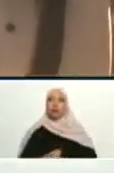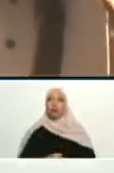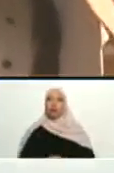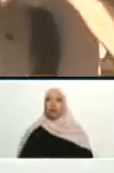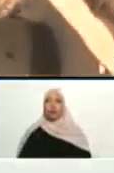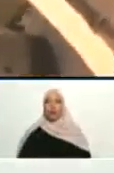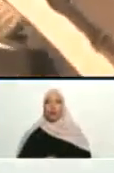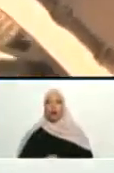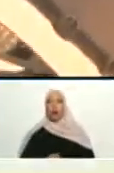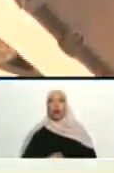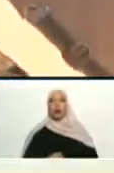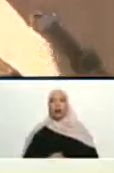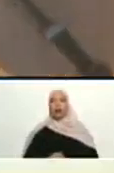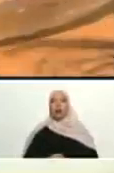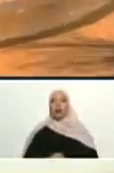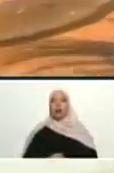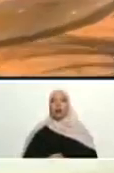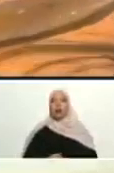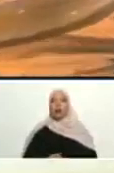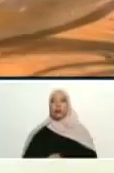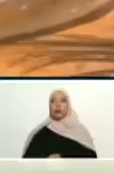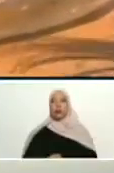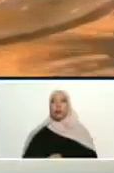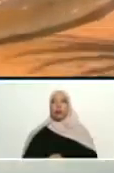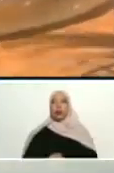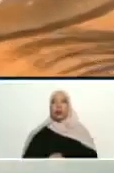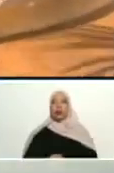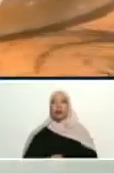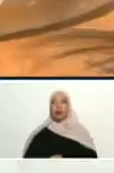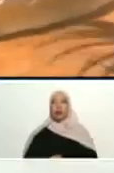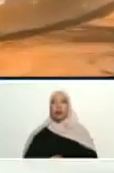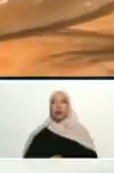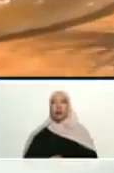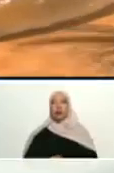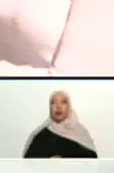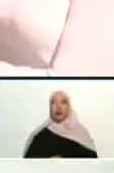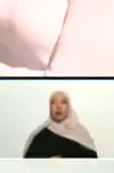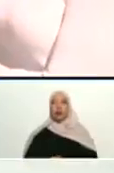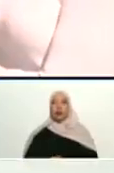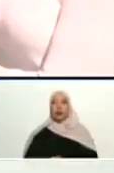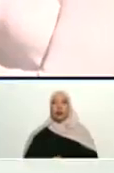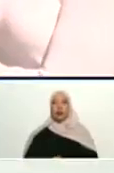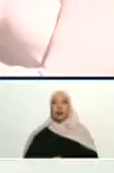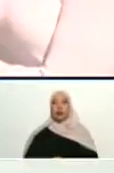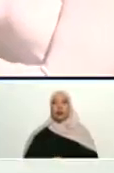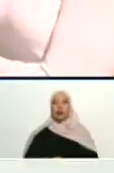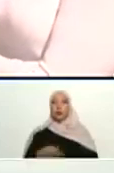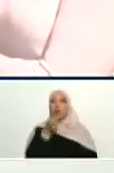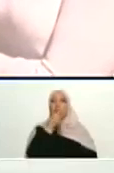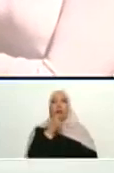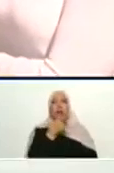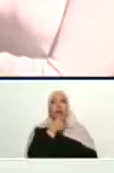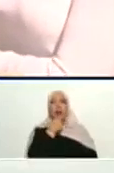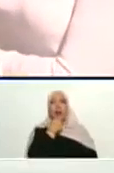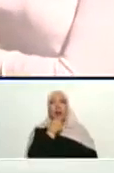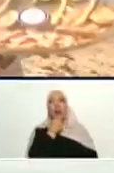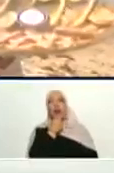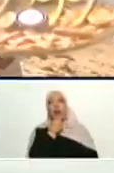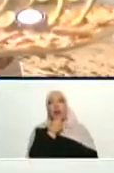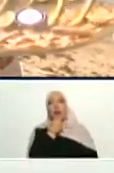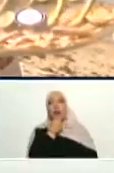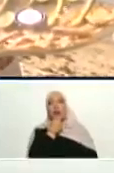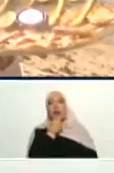Los Roques. Allí están los destinos de playa. Espectaculares, Ali.